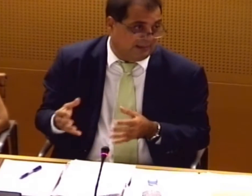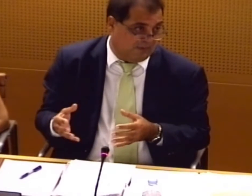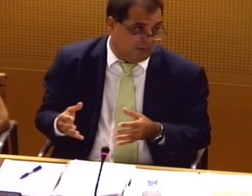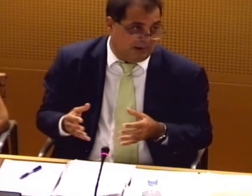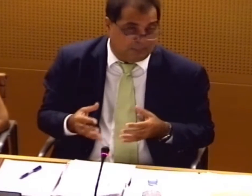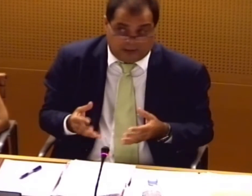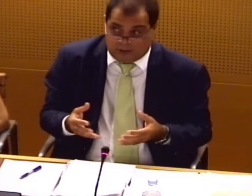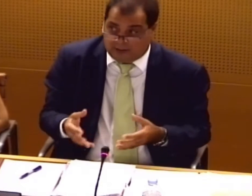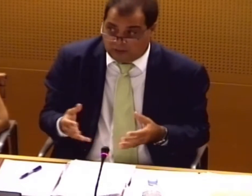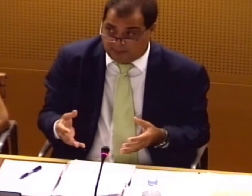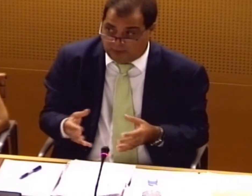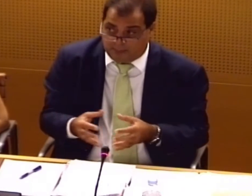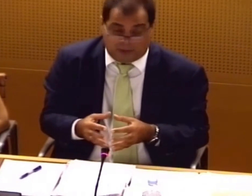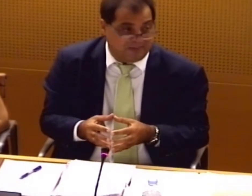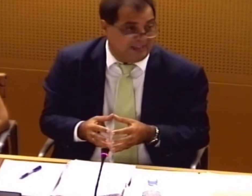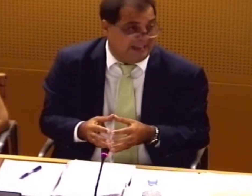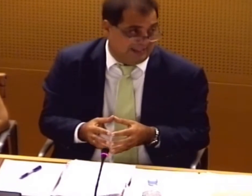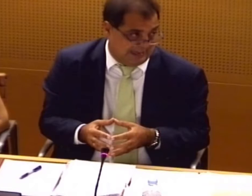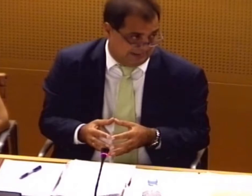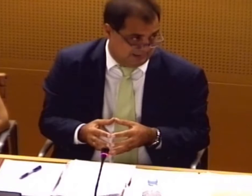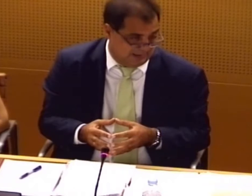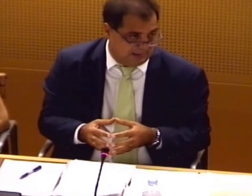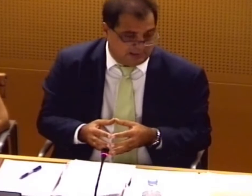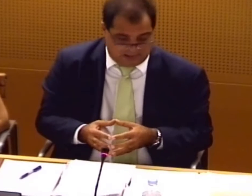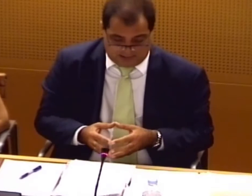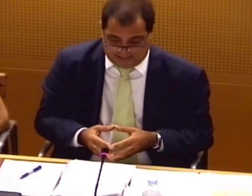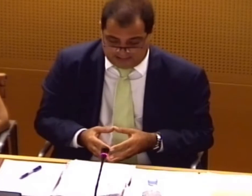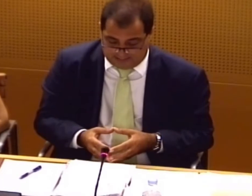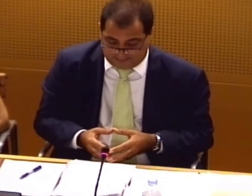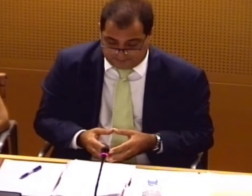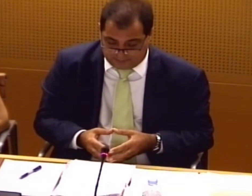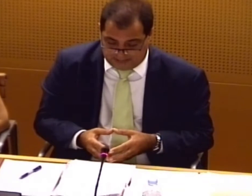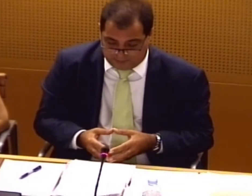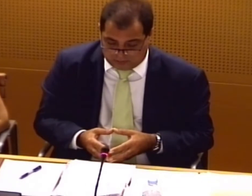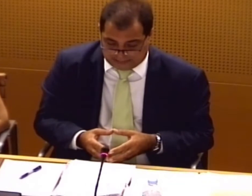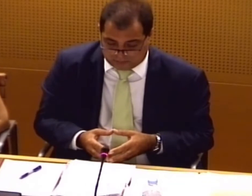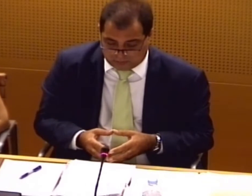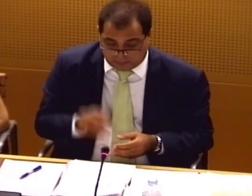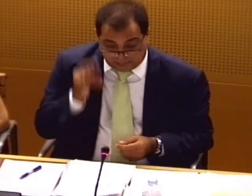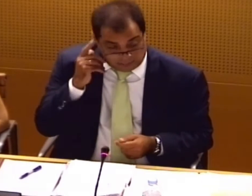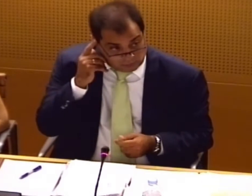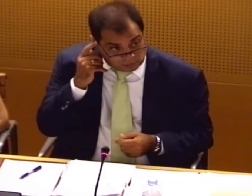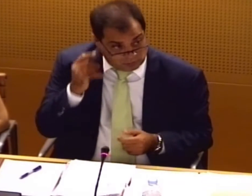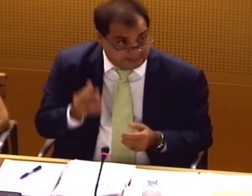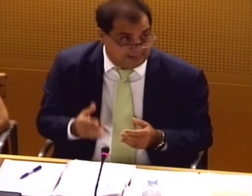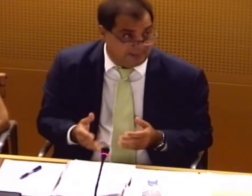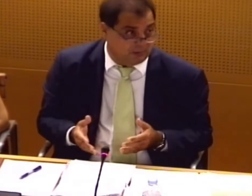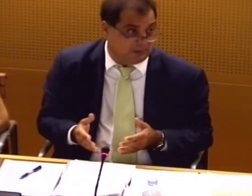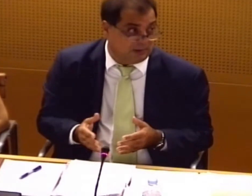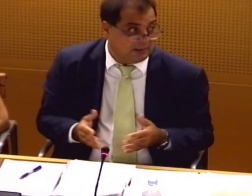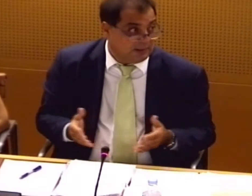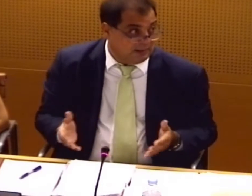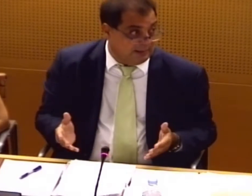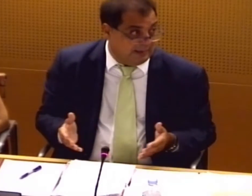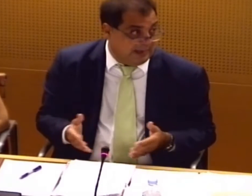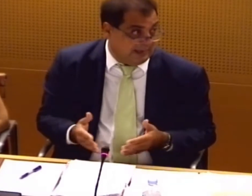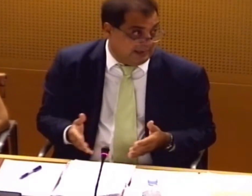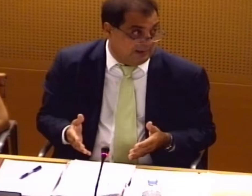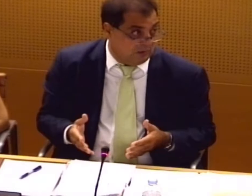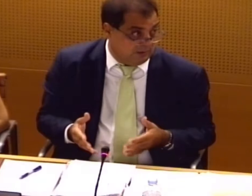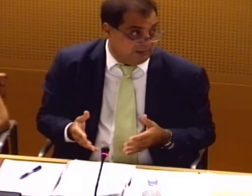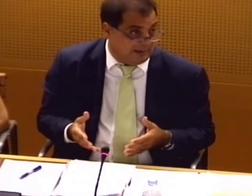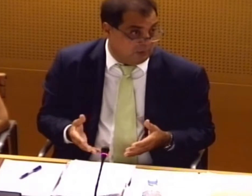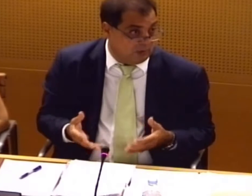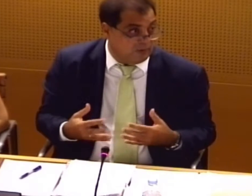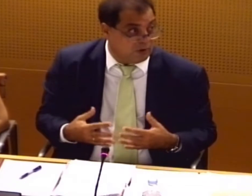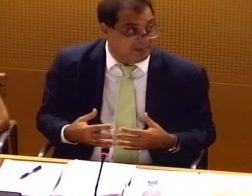es desfavorable porque no he tenido tiempo de poder fiscalizar. Y por lo tanto, bueno, nosotros entendemos desde el área